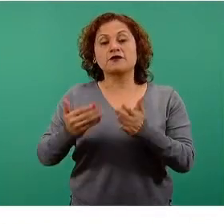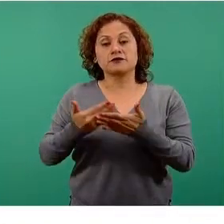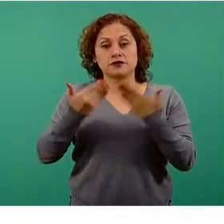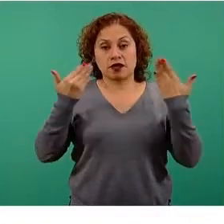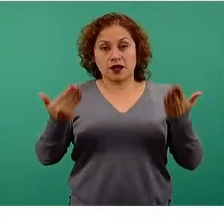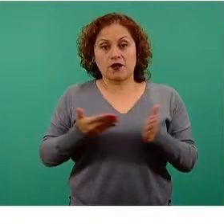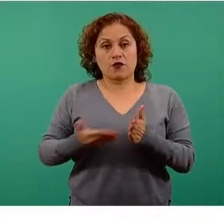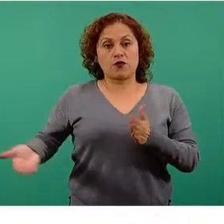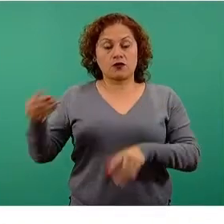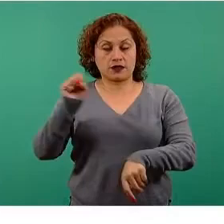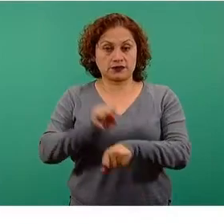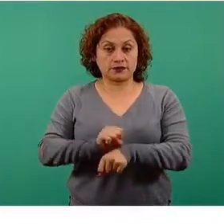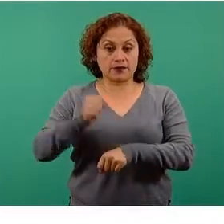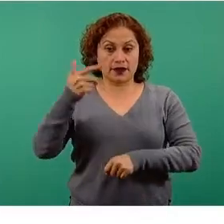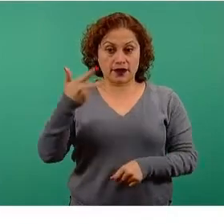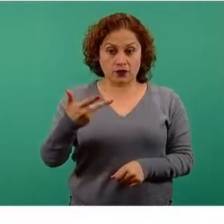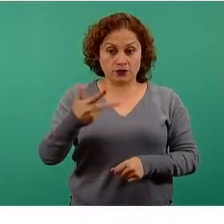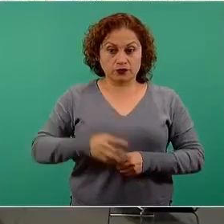semana en 8%.